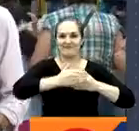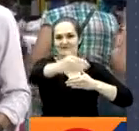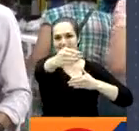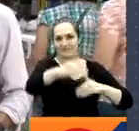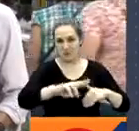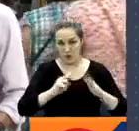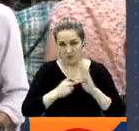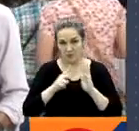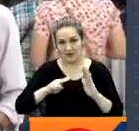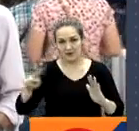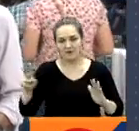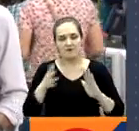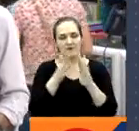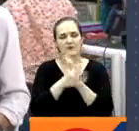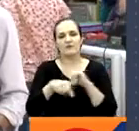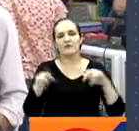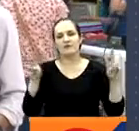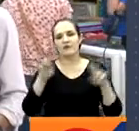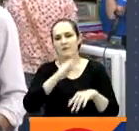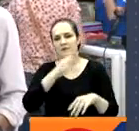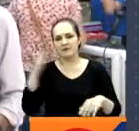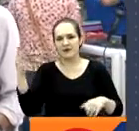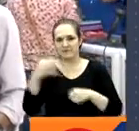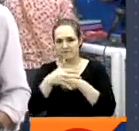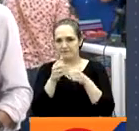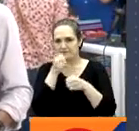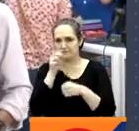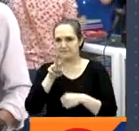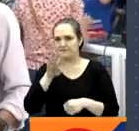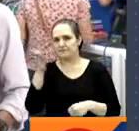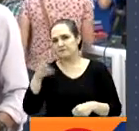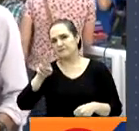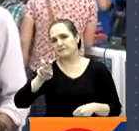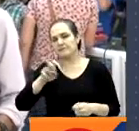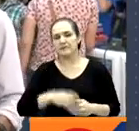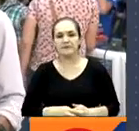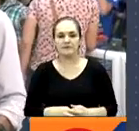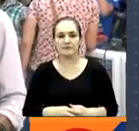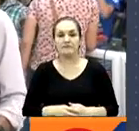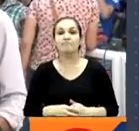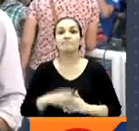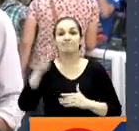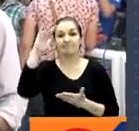información desde Barranquilla para RTVC Noticias, conectados 24/7.